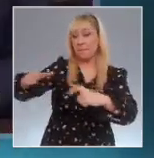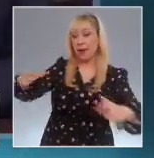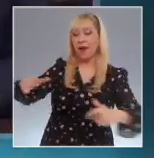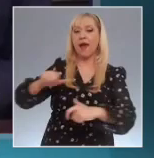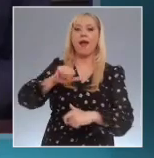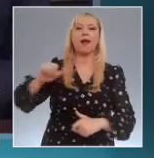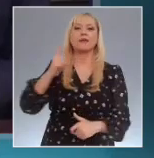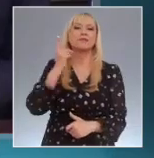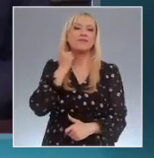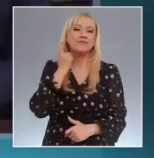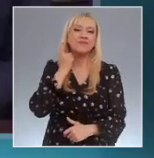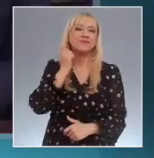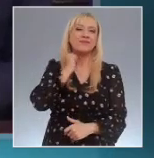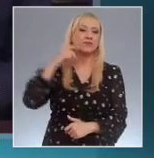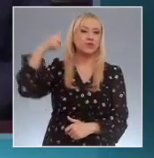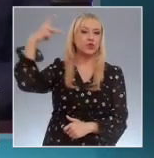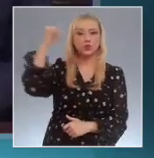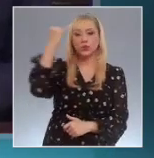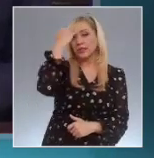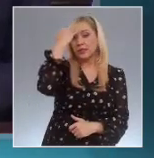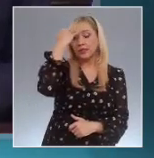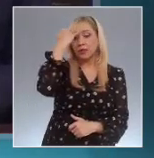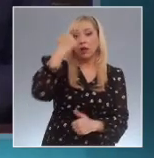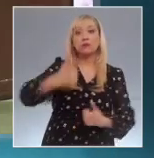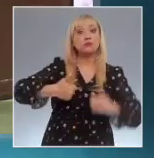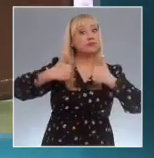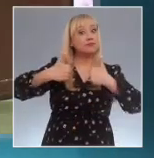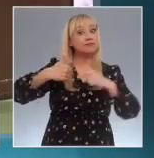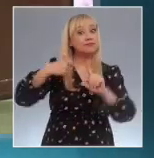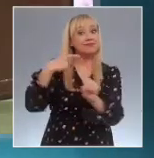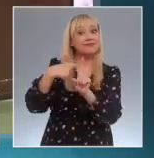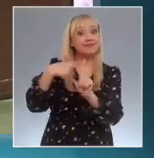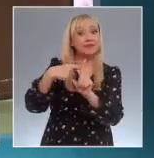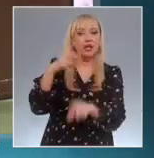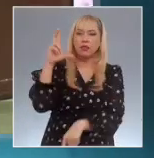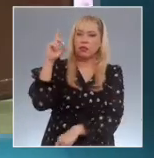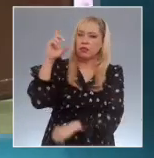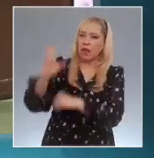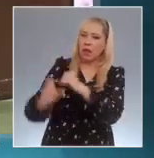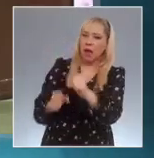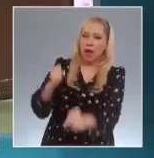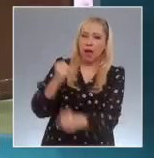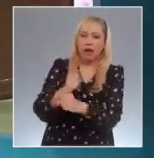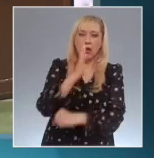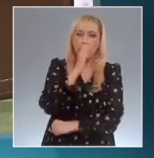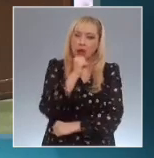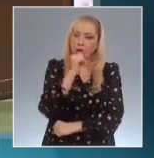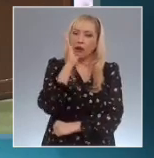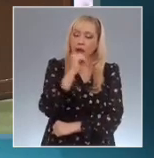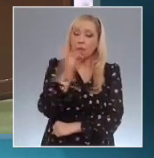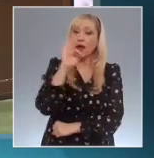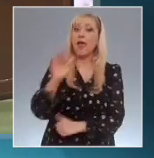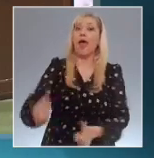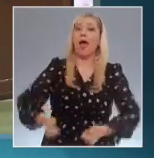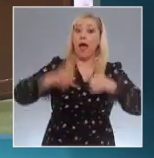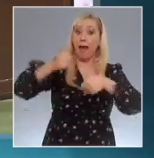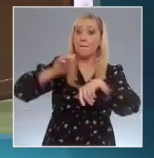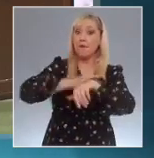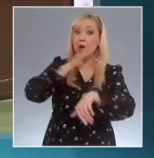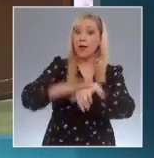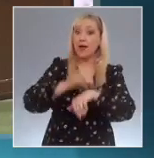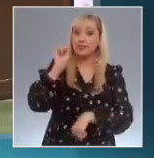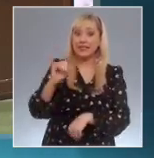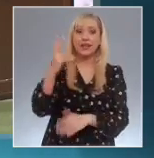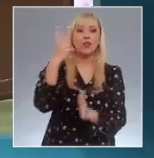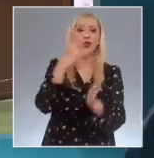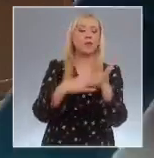India tuvo un avance significativo después de 3 décadas. De ser aprobado, se implementará en el 2029 y se mantendrá mínimo por